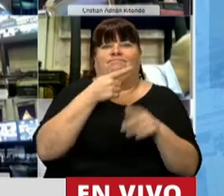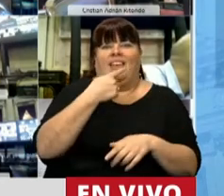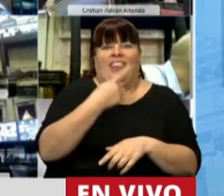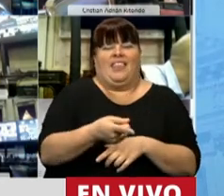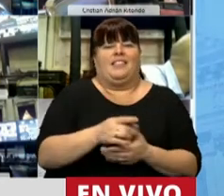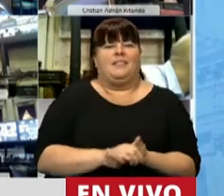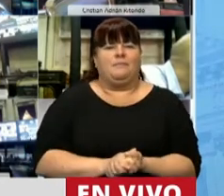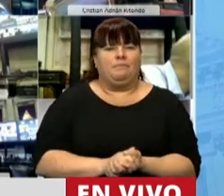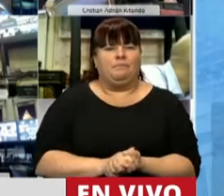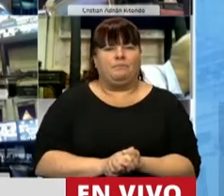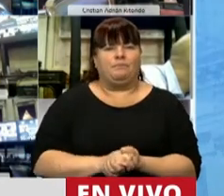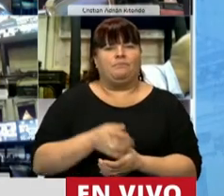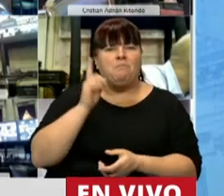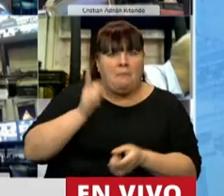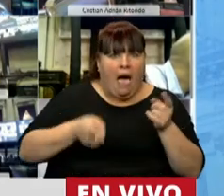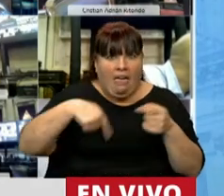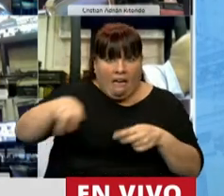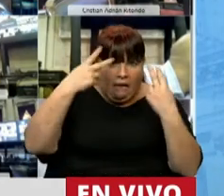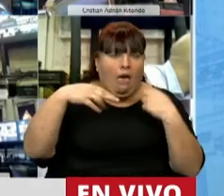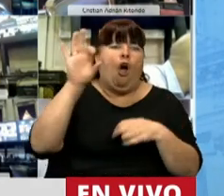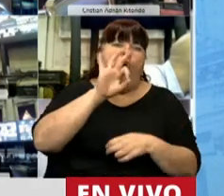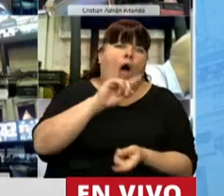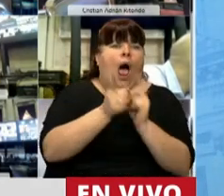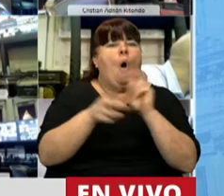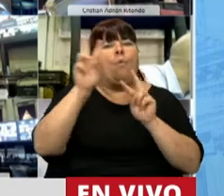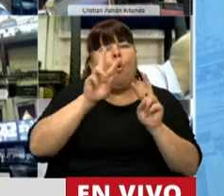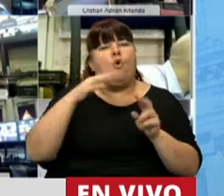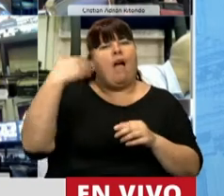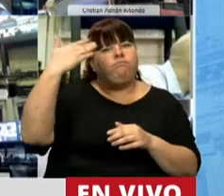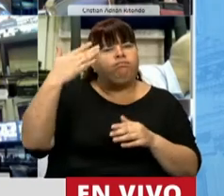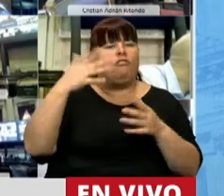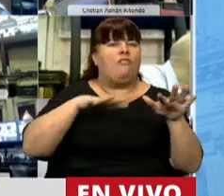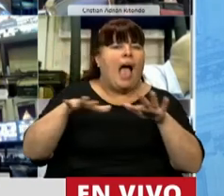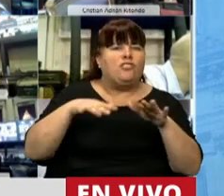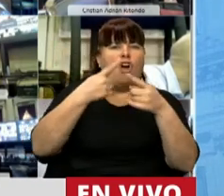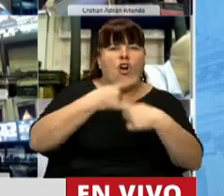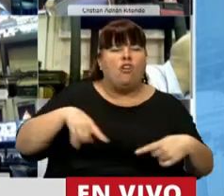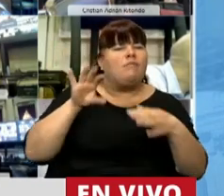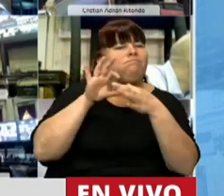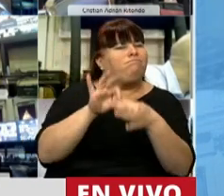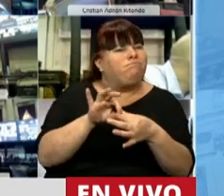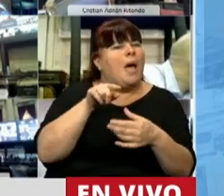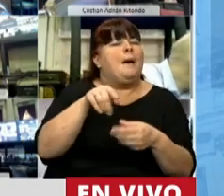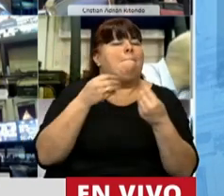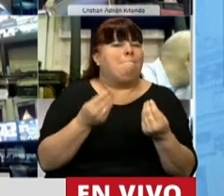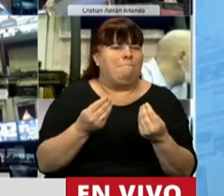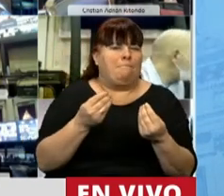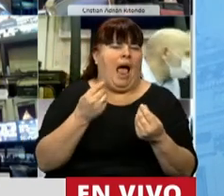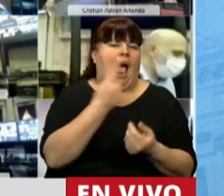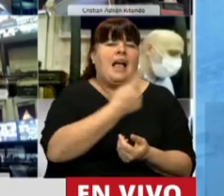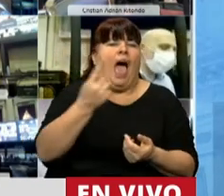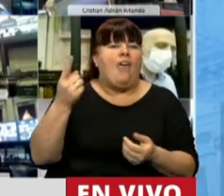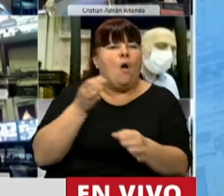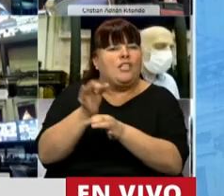en la dominación o, por el contrario, implementar discursos, acciones y relaciones que conduzcan a